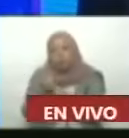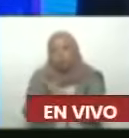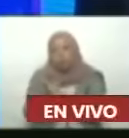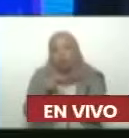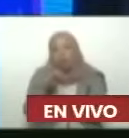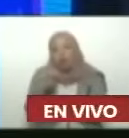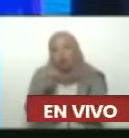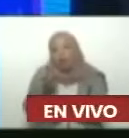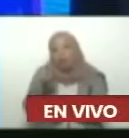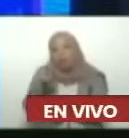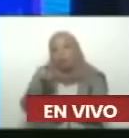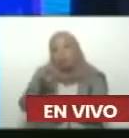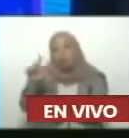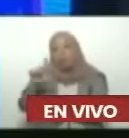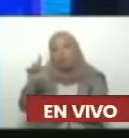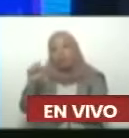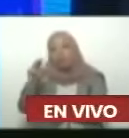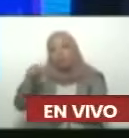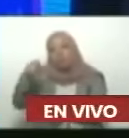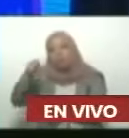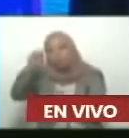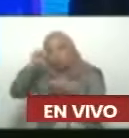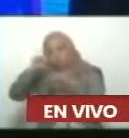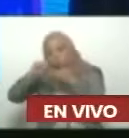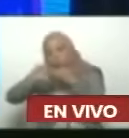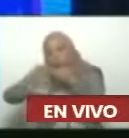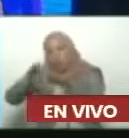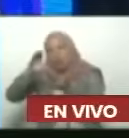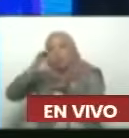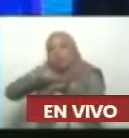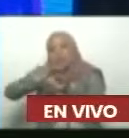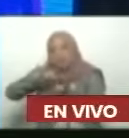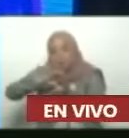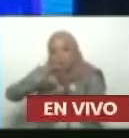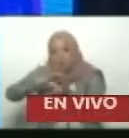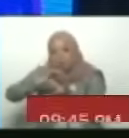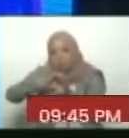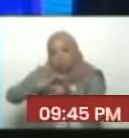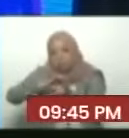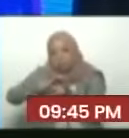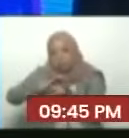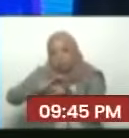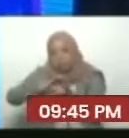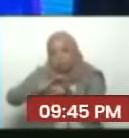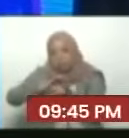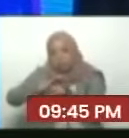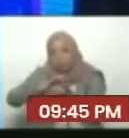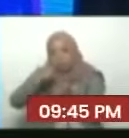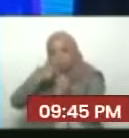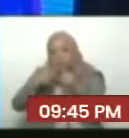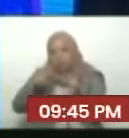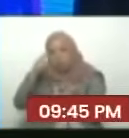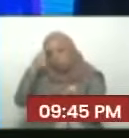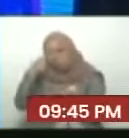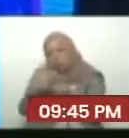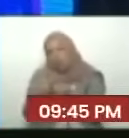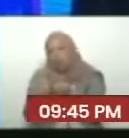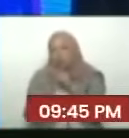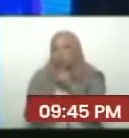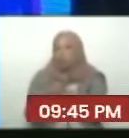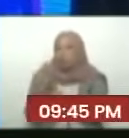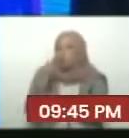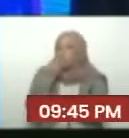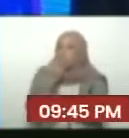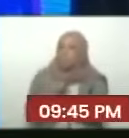Avellaneda, somos de la zona sur del conurbano, nos entendemos. Ajá. Pero el honor acá, me parece, presidente, es